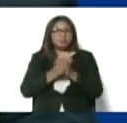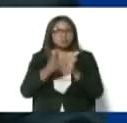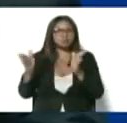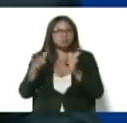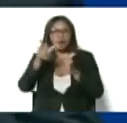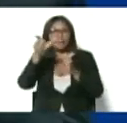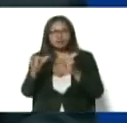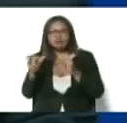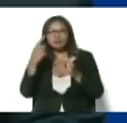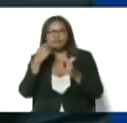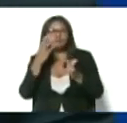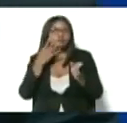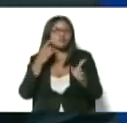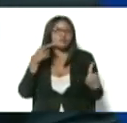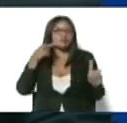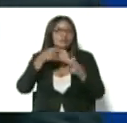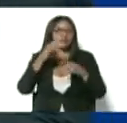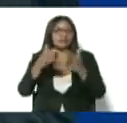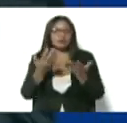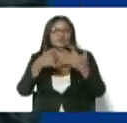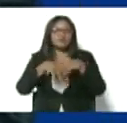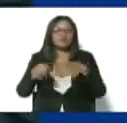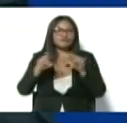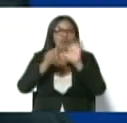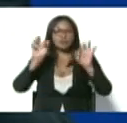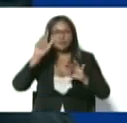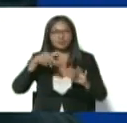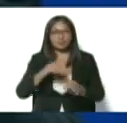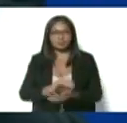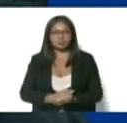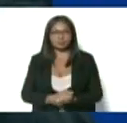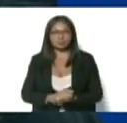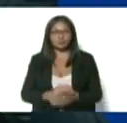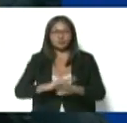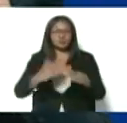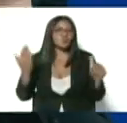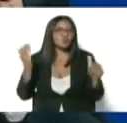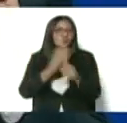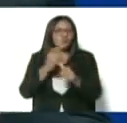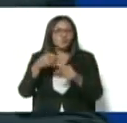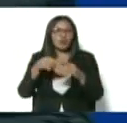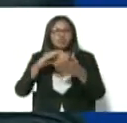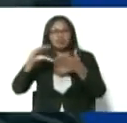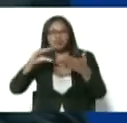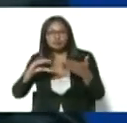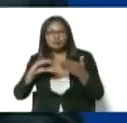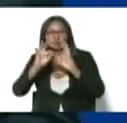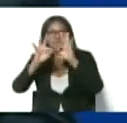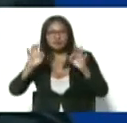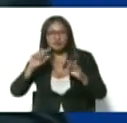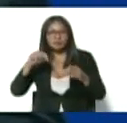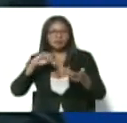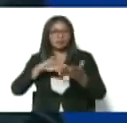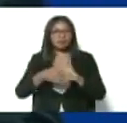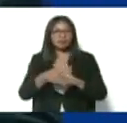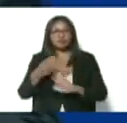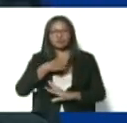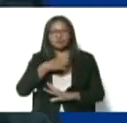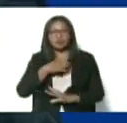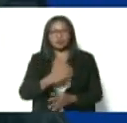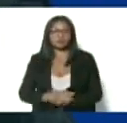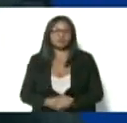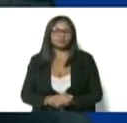personas que estaban directamente involucradas pero por no aparecer la caracterización de ello no podían ser judicial izada